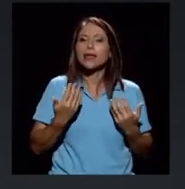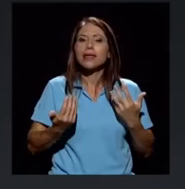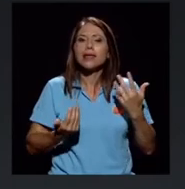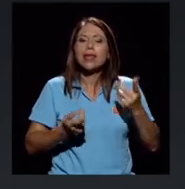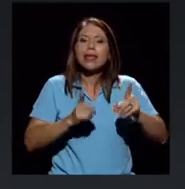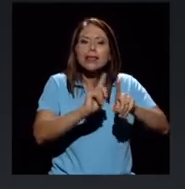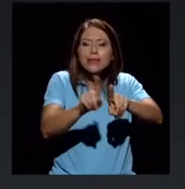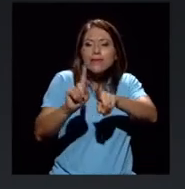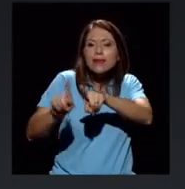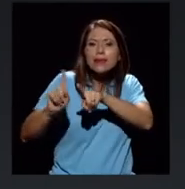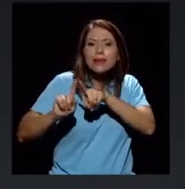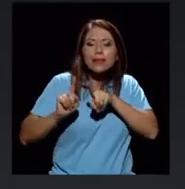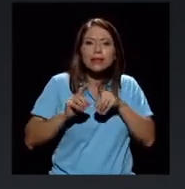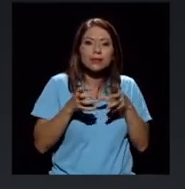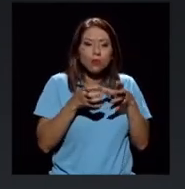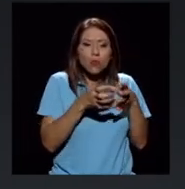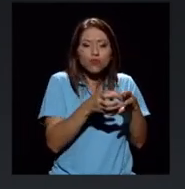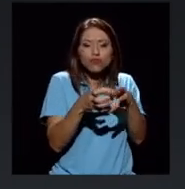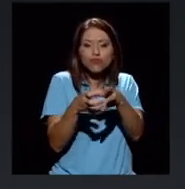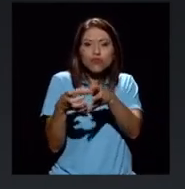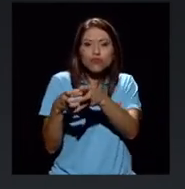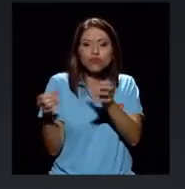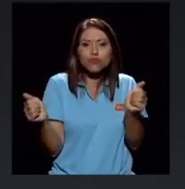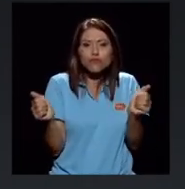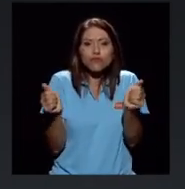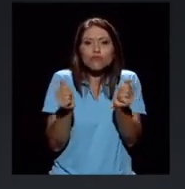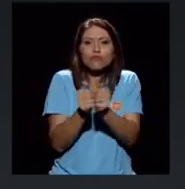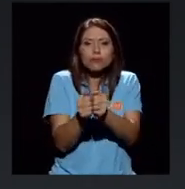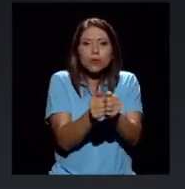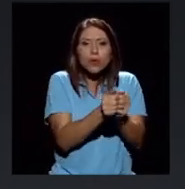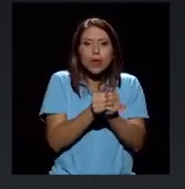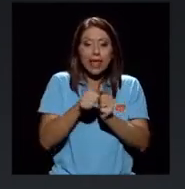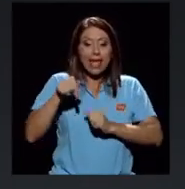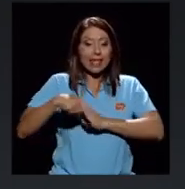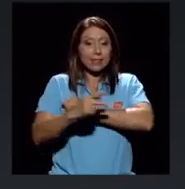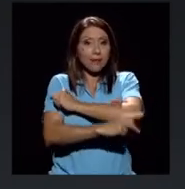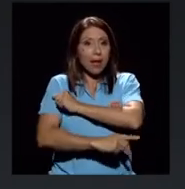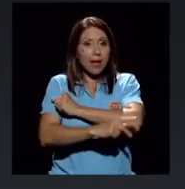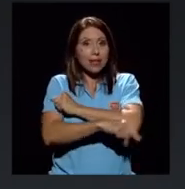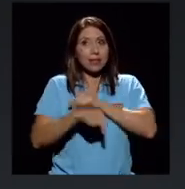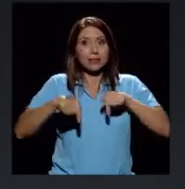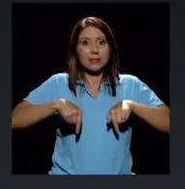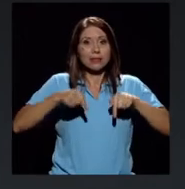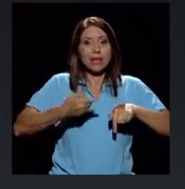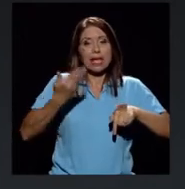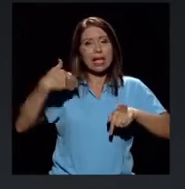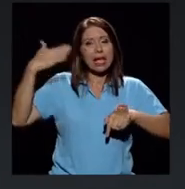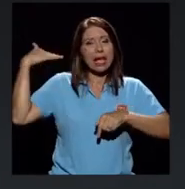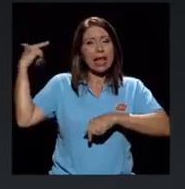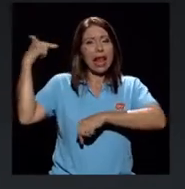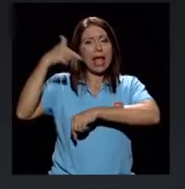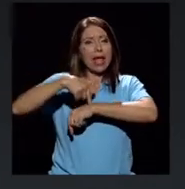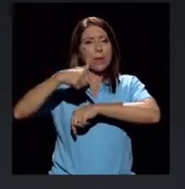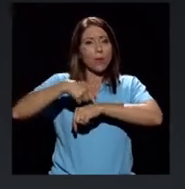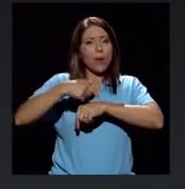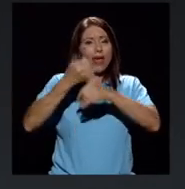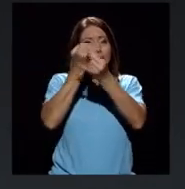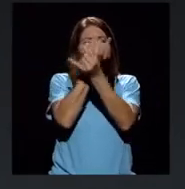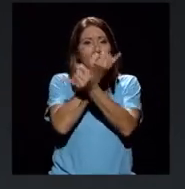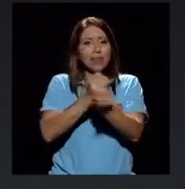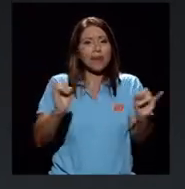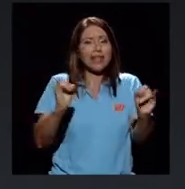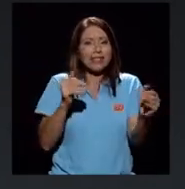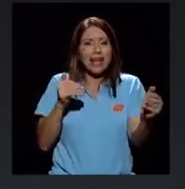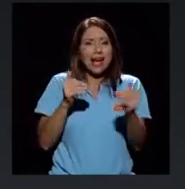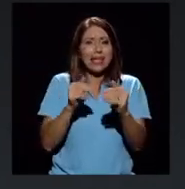de fuerzas digamos este país que en la época de la independencia hace casi 200 años